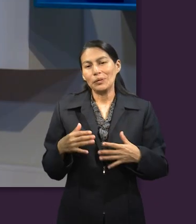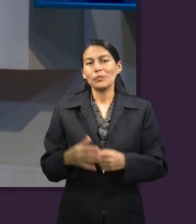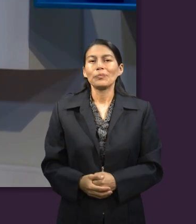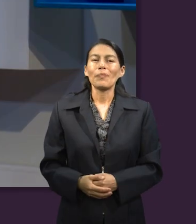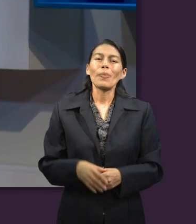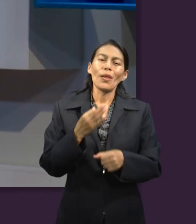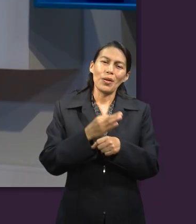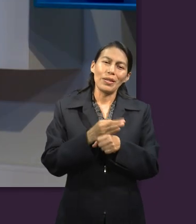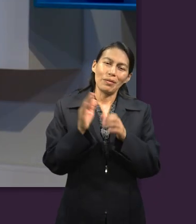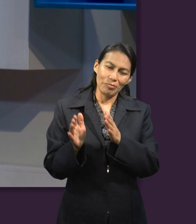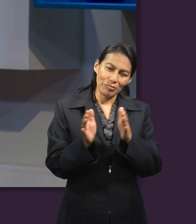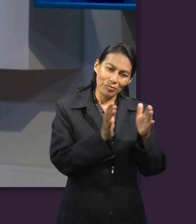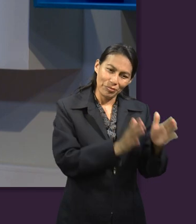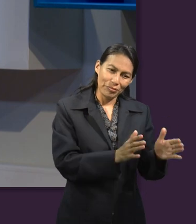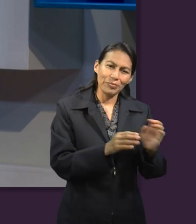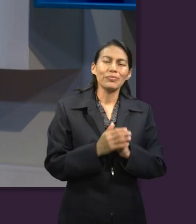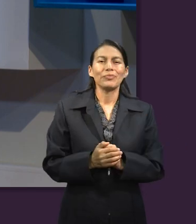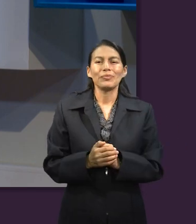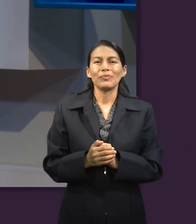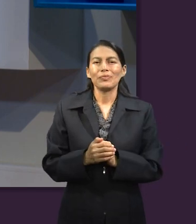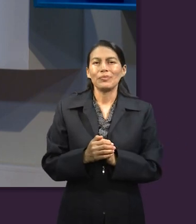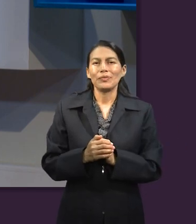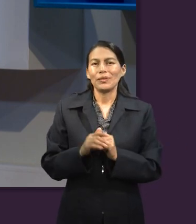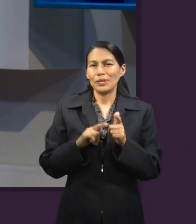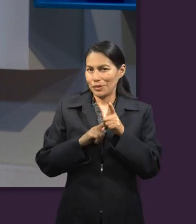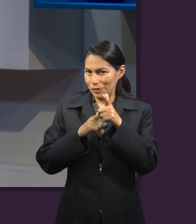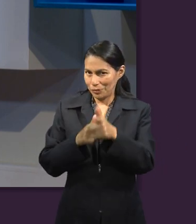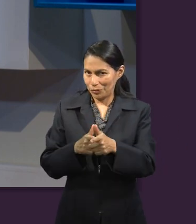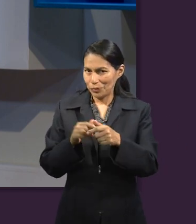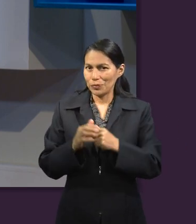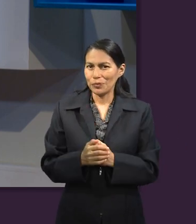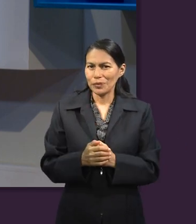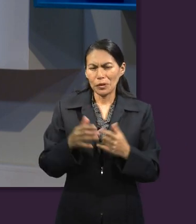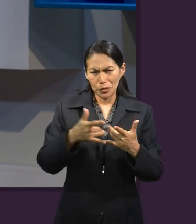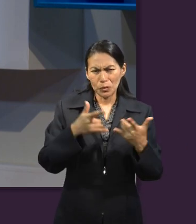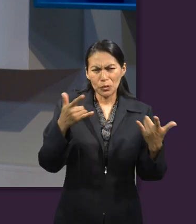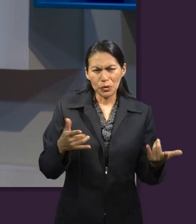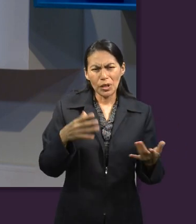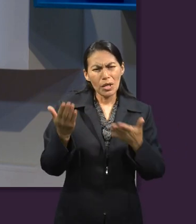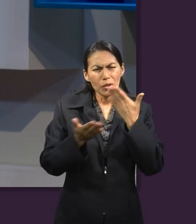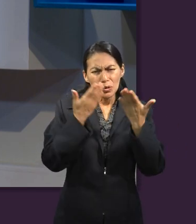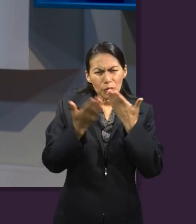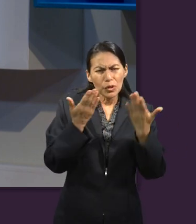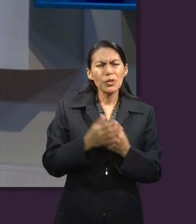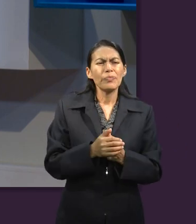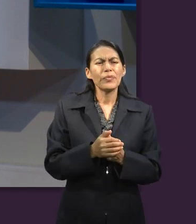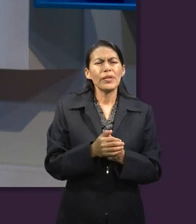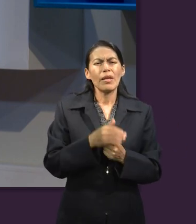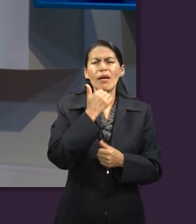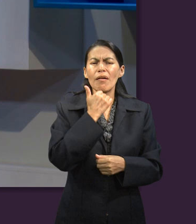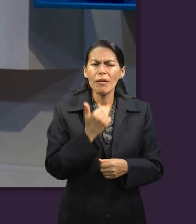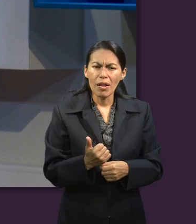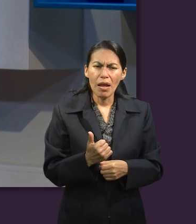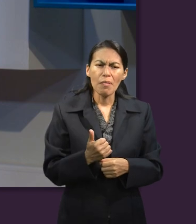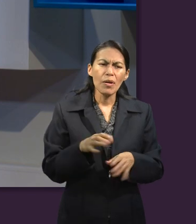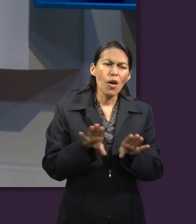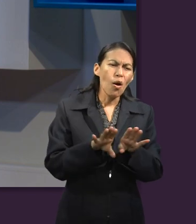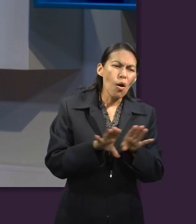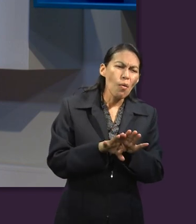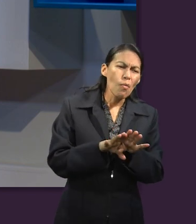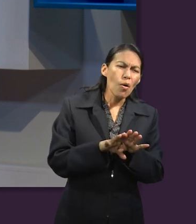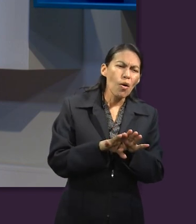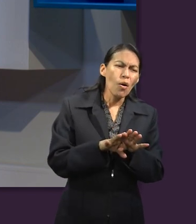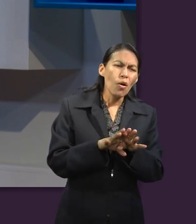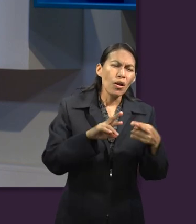pausa en este estudio vamos a continuar con esta muestra relato sobre la historia de abraham y su